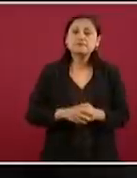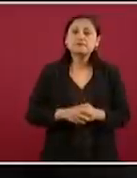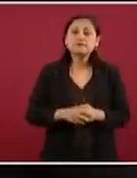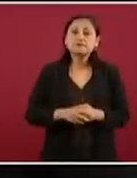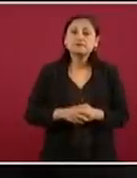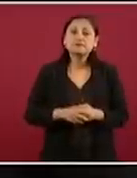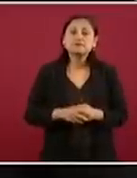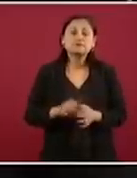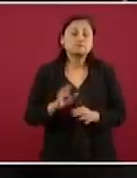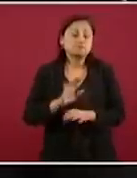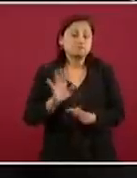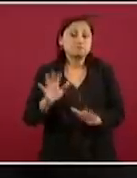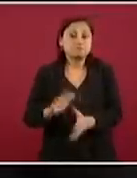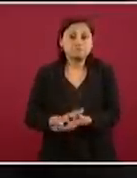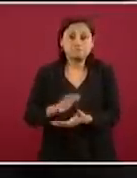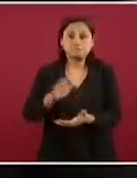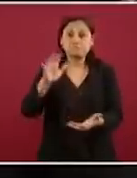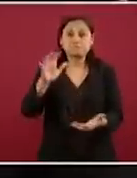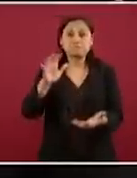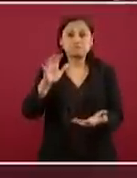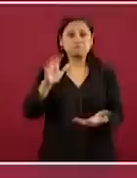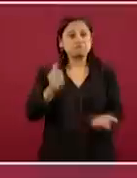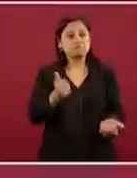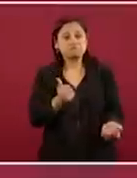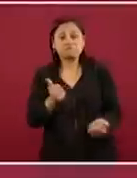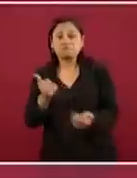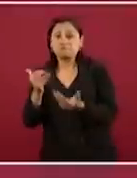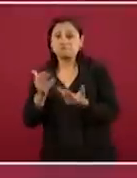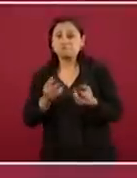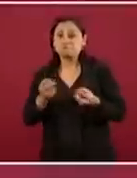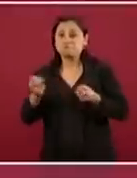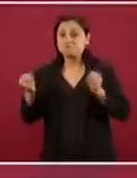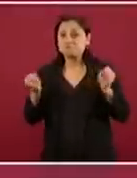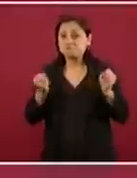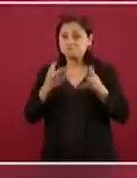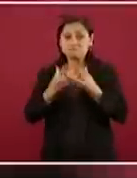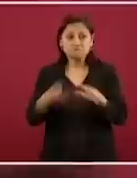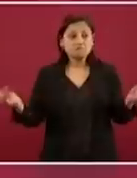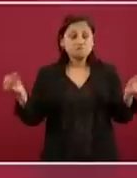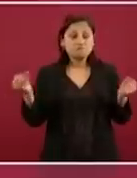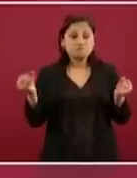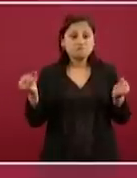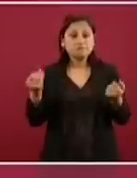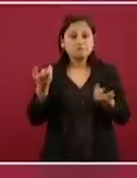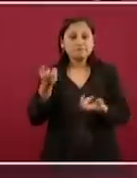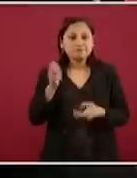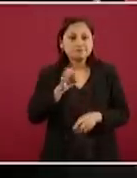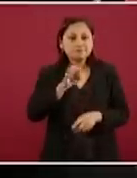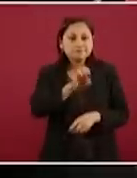tenían una cantidad suficiente, desaparecían y defraudaban.